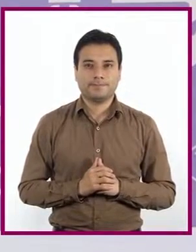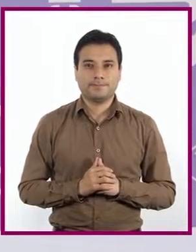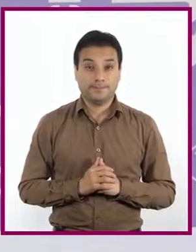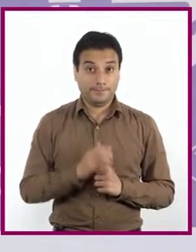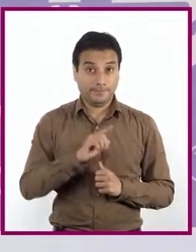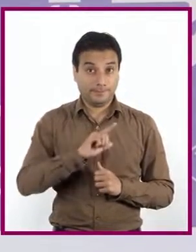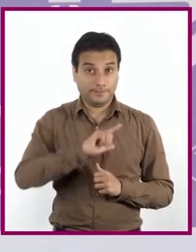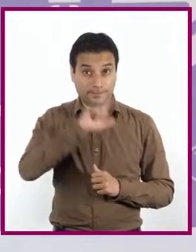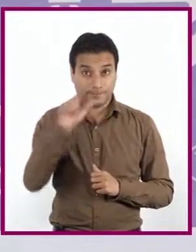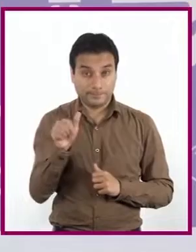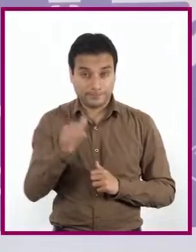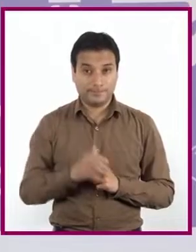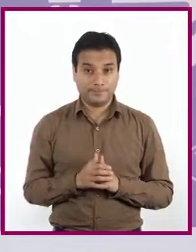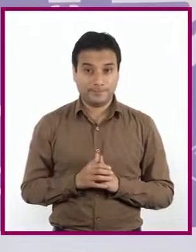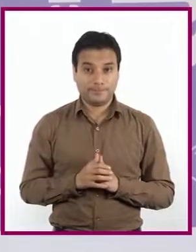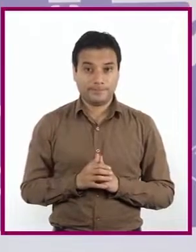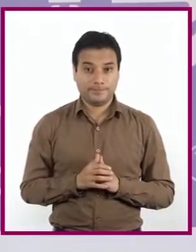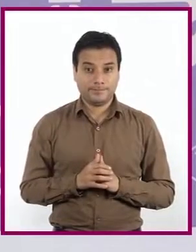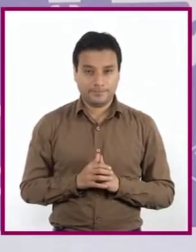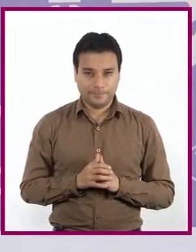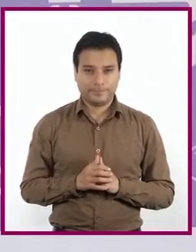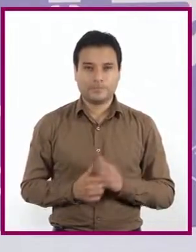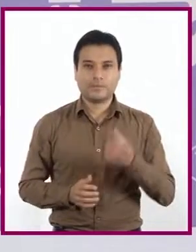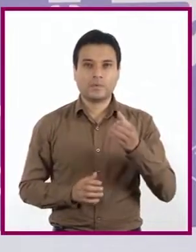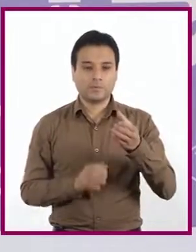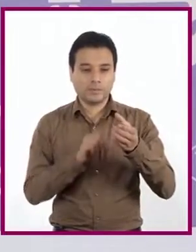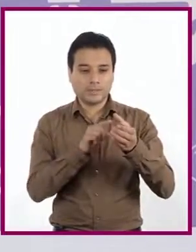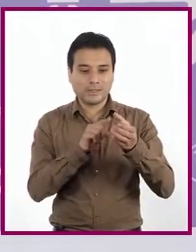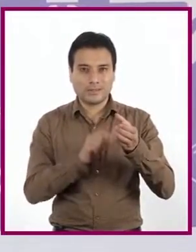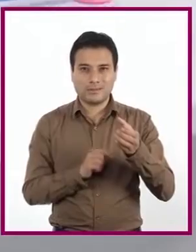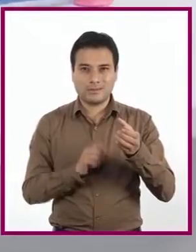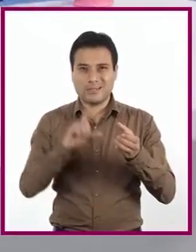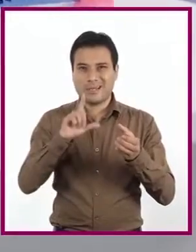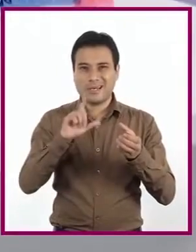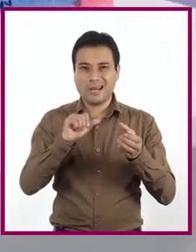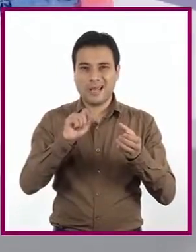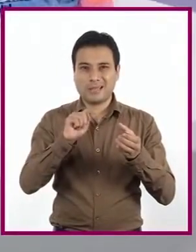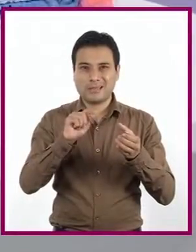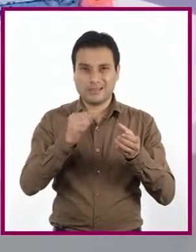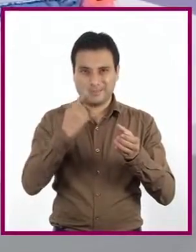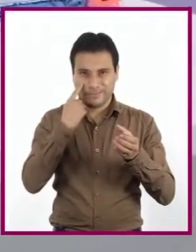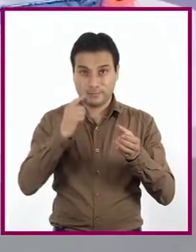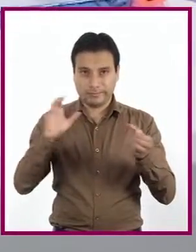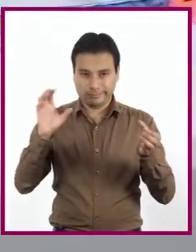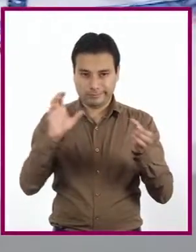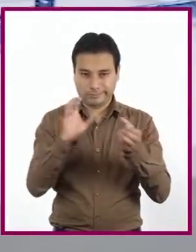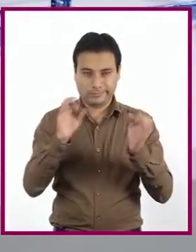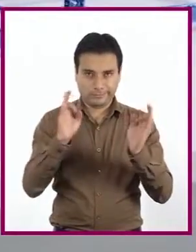Enseguida lo acercamos a una lata. Observemos lo que sucede.